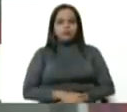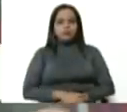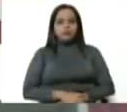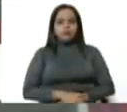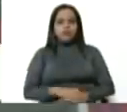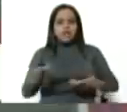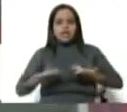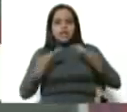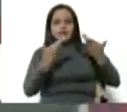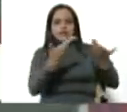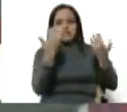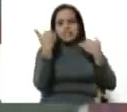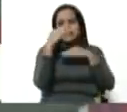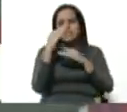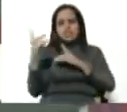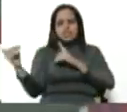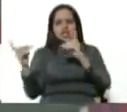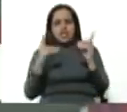elevar el nivel del diálogo,